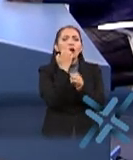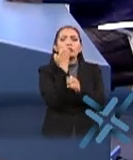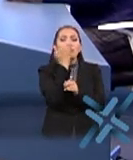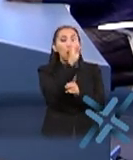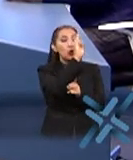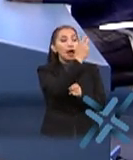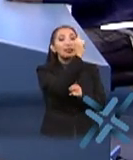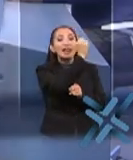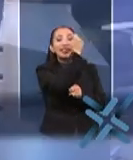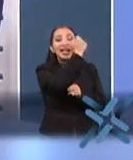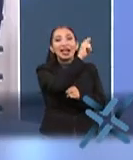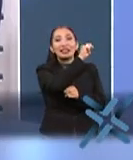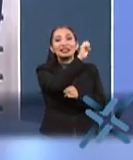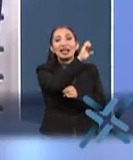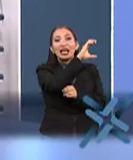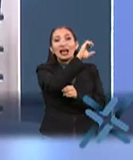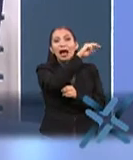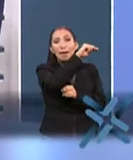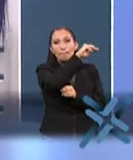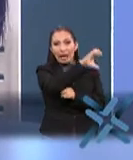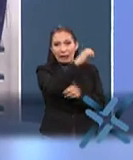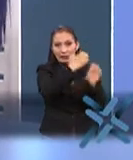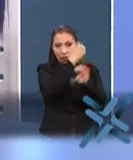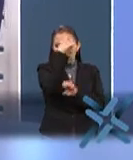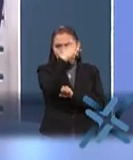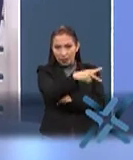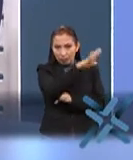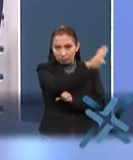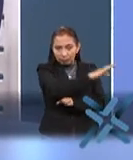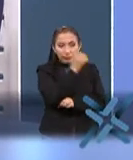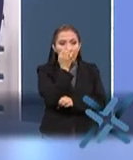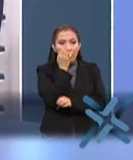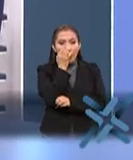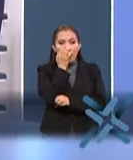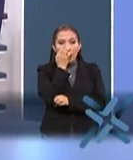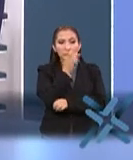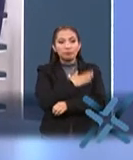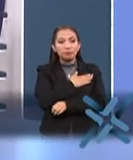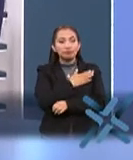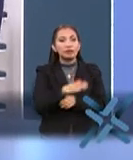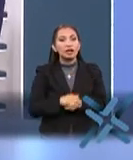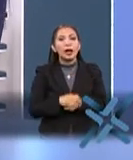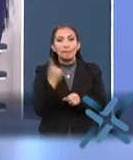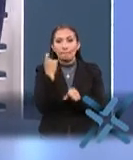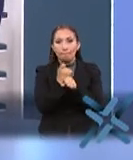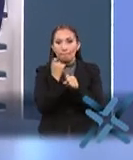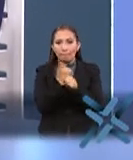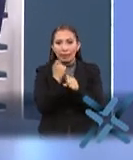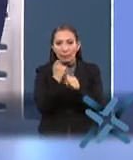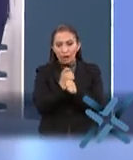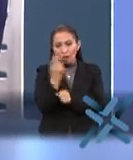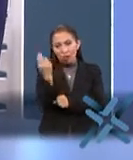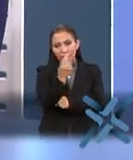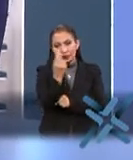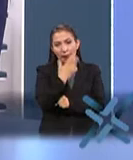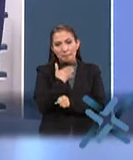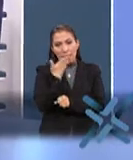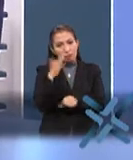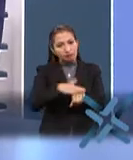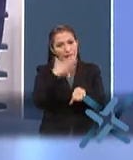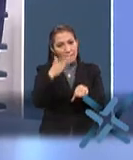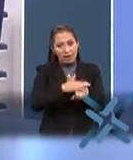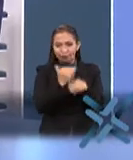La Universidad Tecnológica de Tecámac, en el Estado de México. Bueno, primero es necesario tener un buen